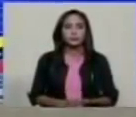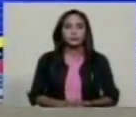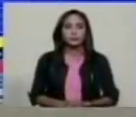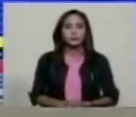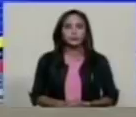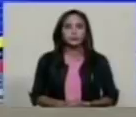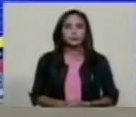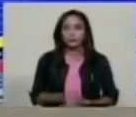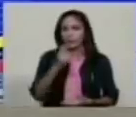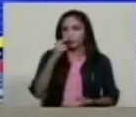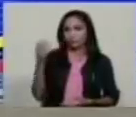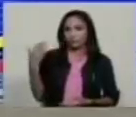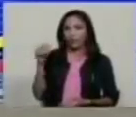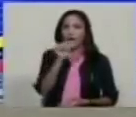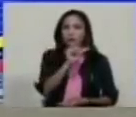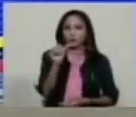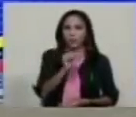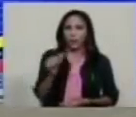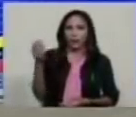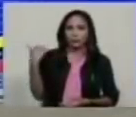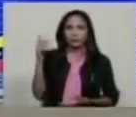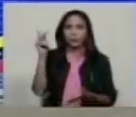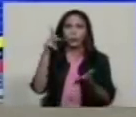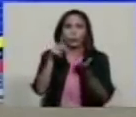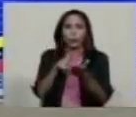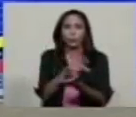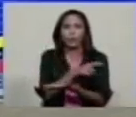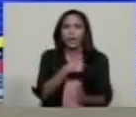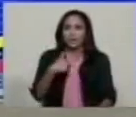Hace apenas unas semanas estuvimos en Beijing